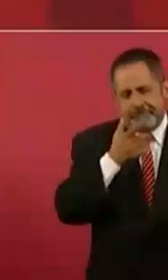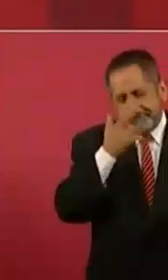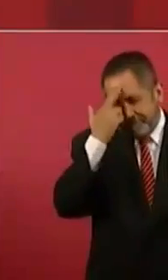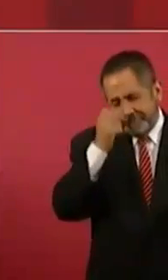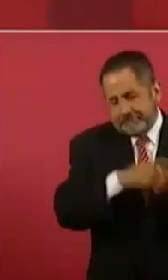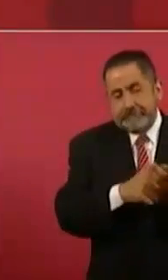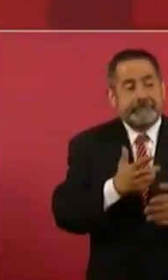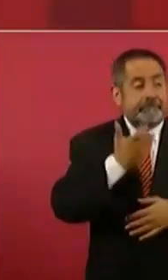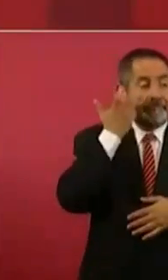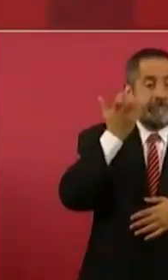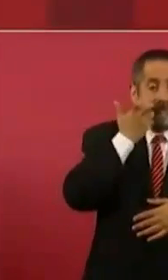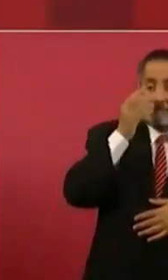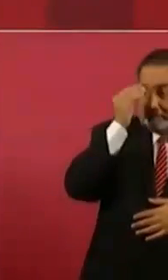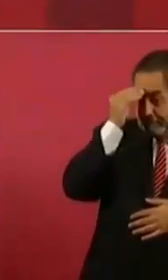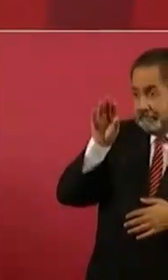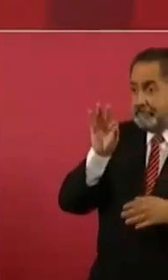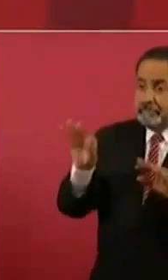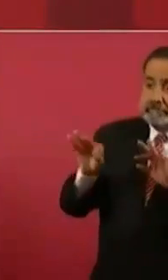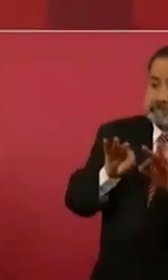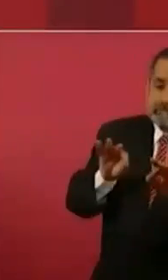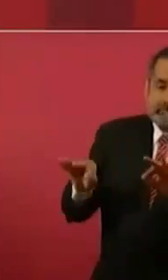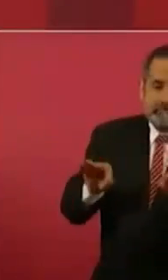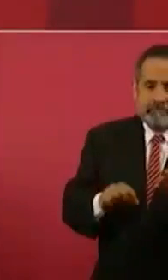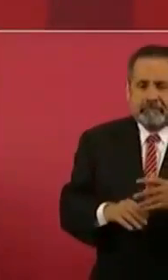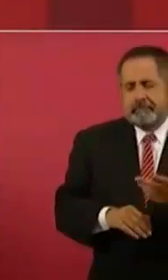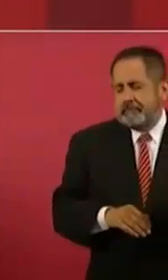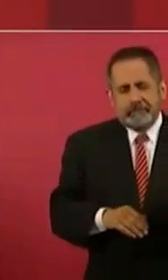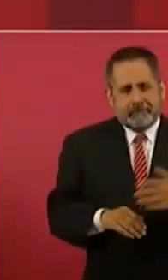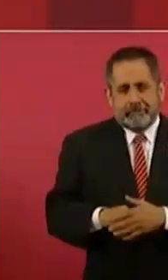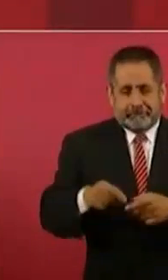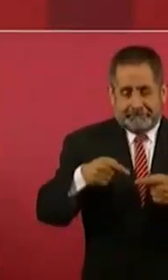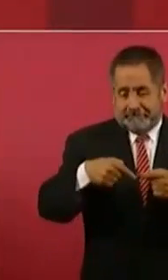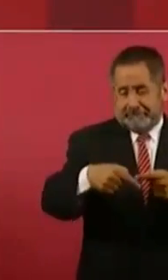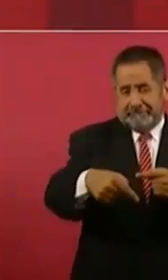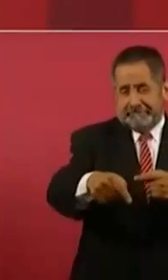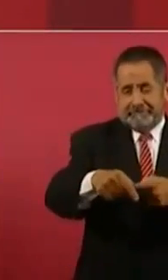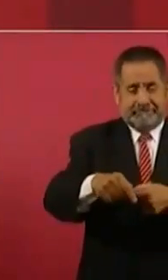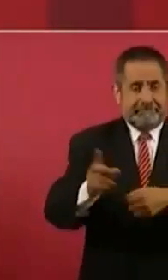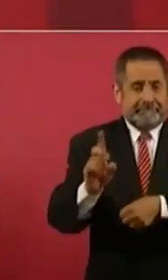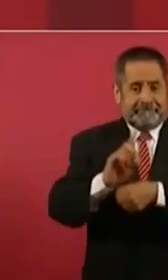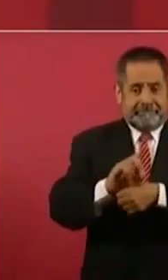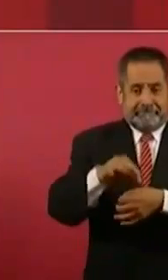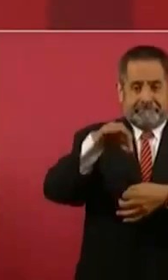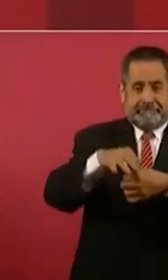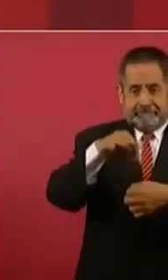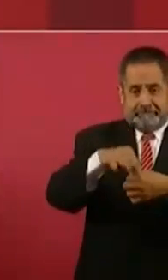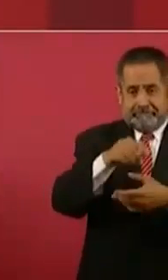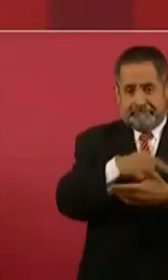lógico, porque se está a unos días de las elecciones.